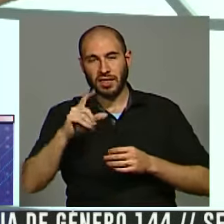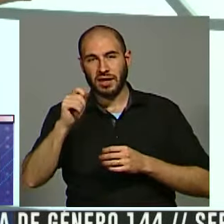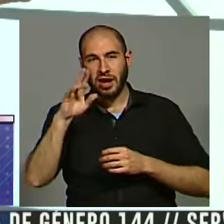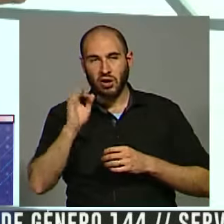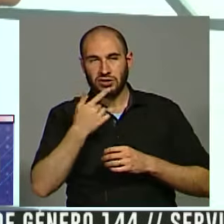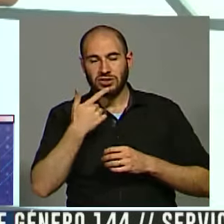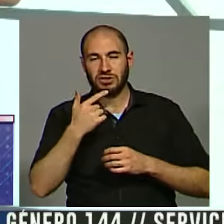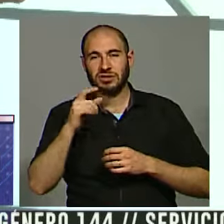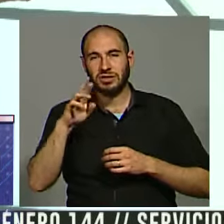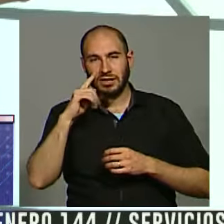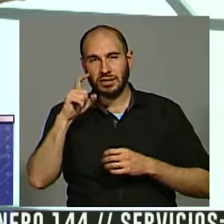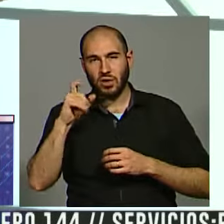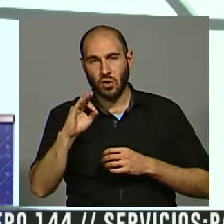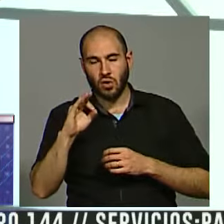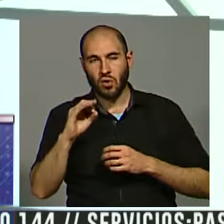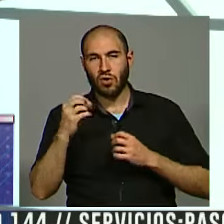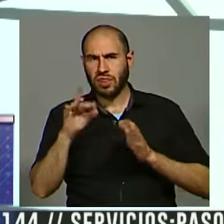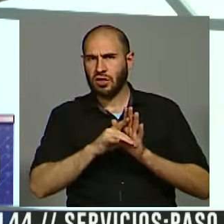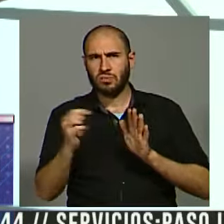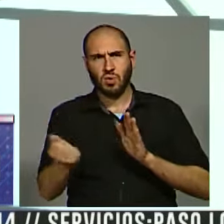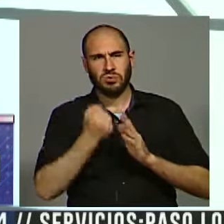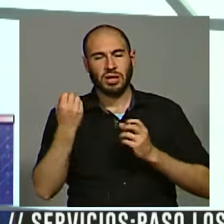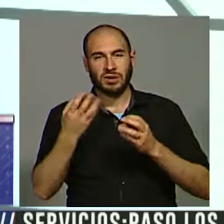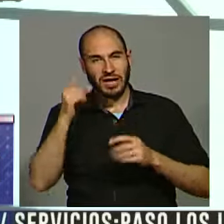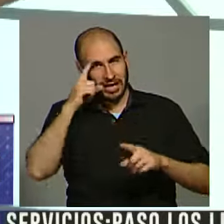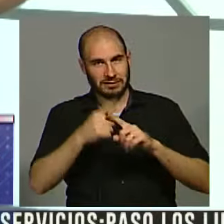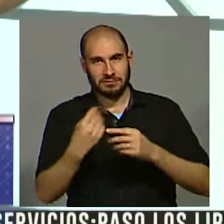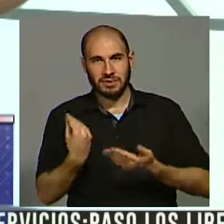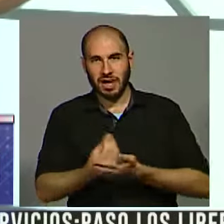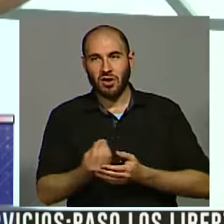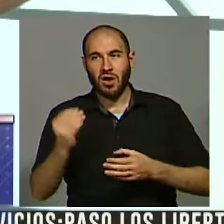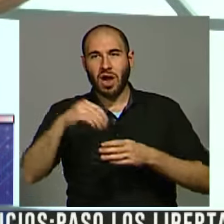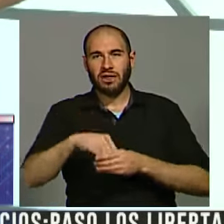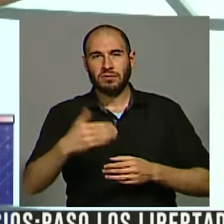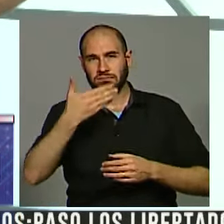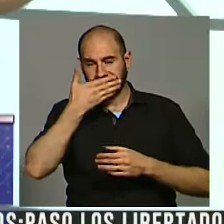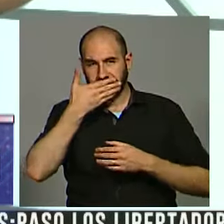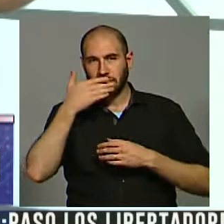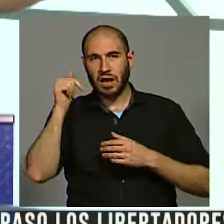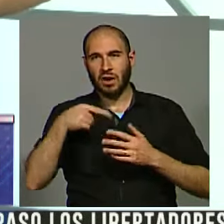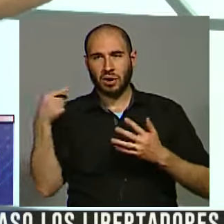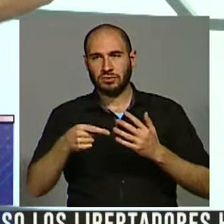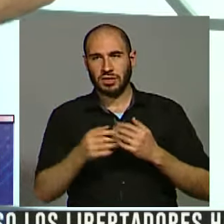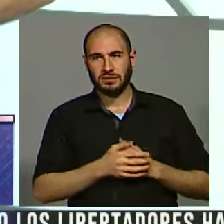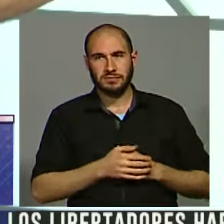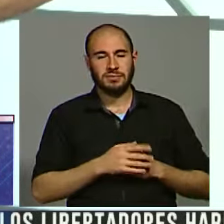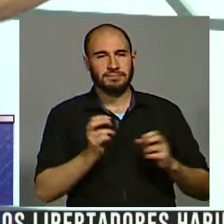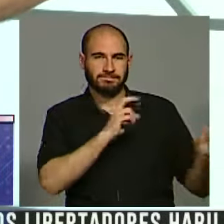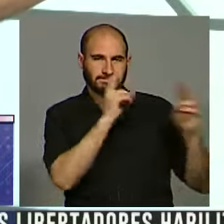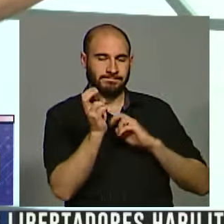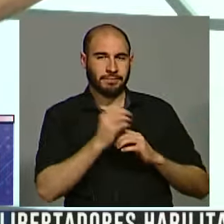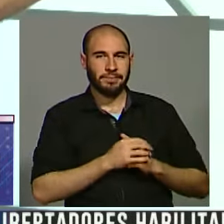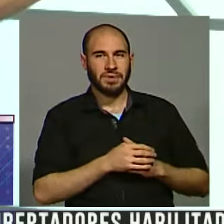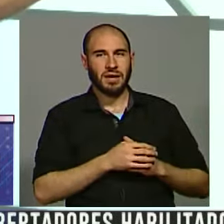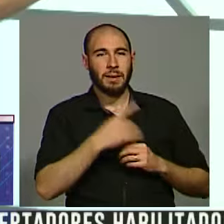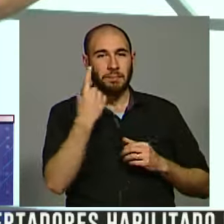Rico, un dato no menor teniendo en cuenta que este exfuncionario fue parte de estos delitos y que está siendo imputado. Bueno, vamos a pasar a otro tema. Se